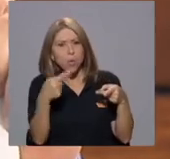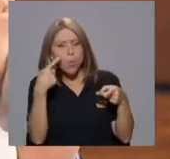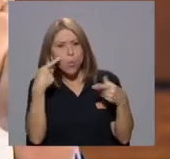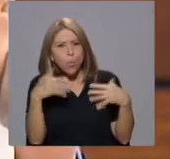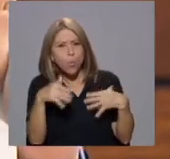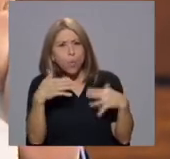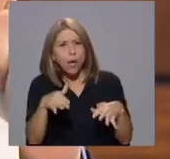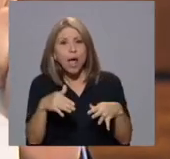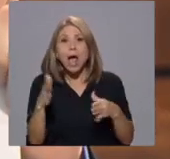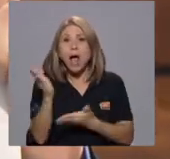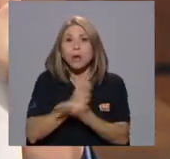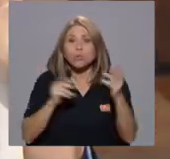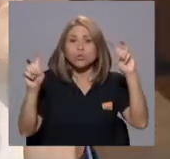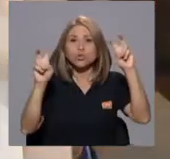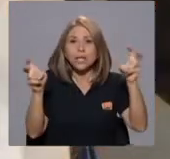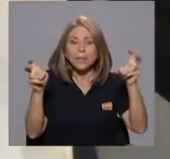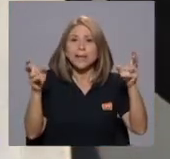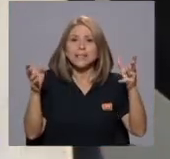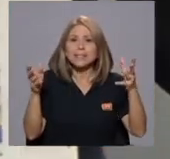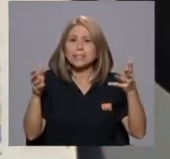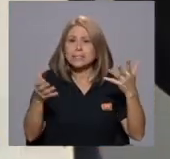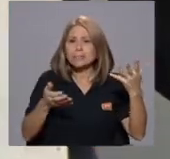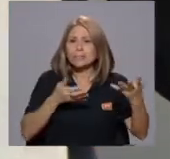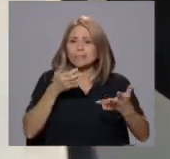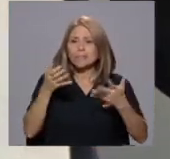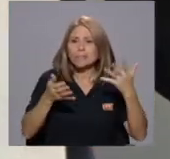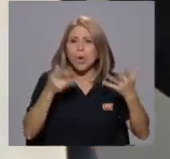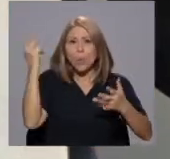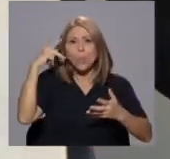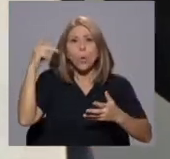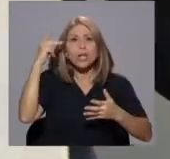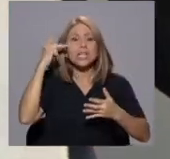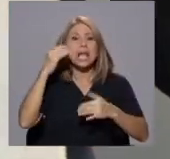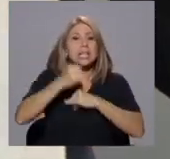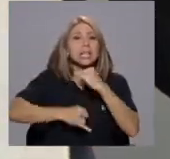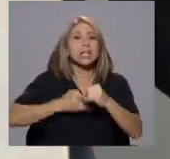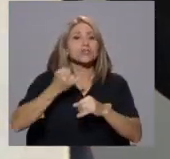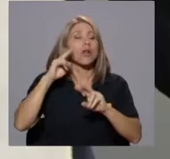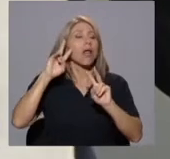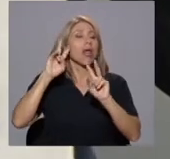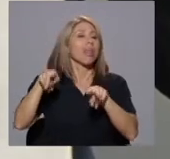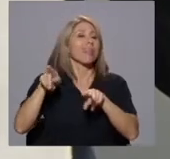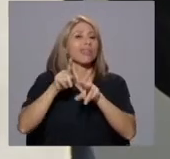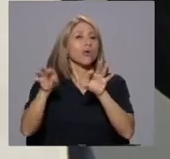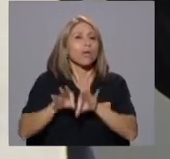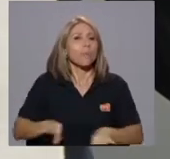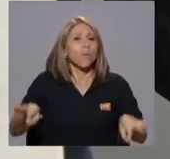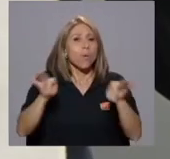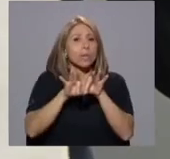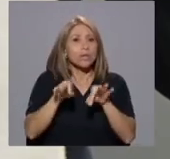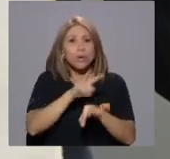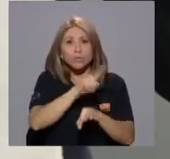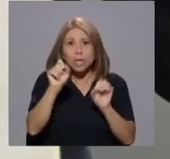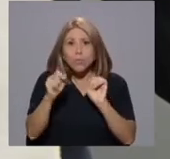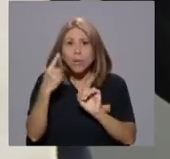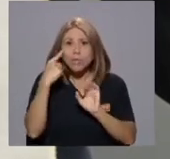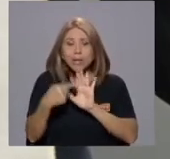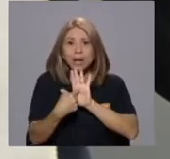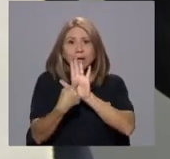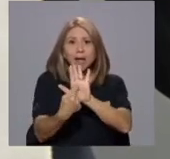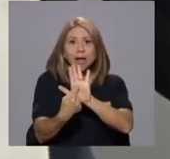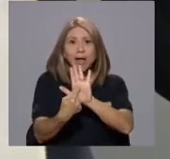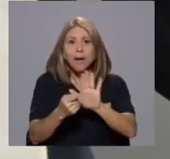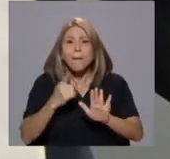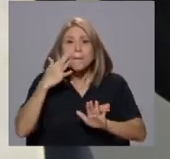se convierten en temas que la política internacional no le toma importancia. Y si ustedes lo pueden mirar, esto verdaderamente parece la era de